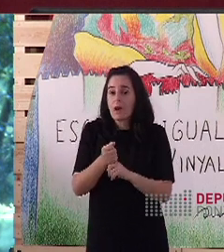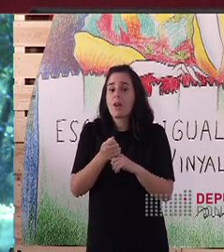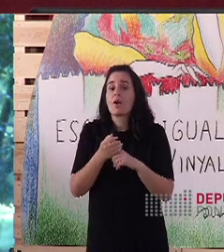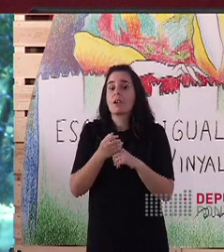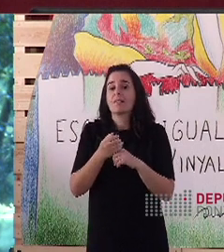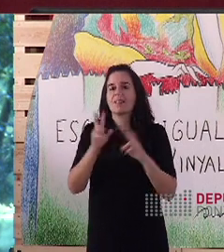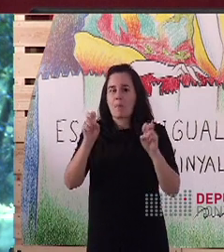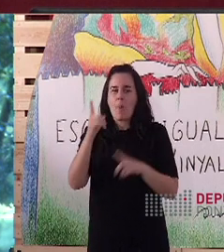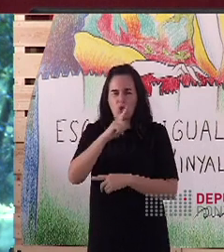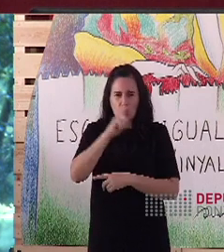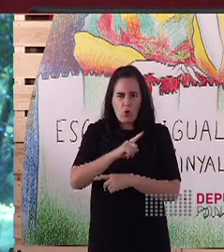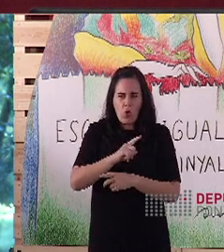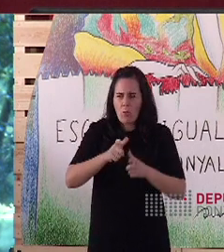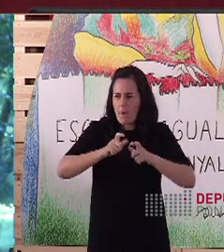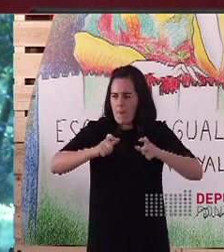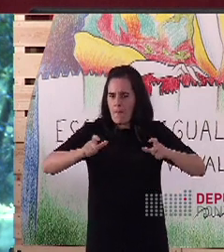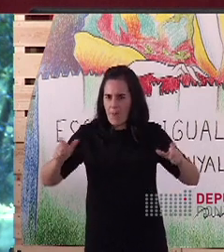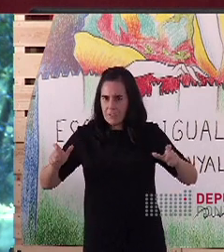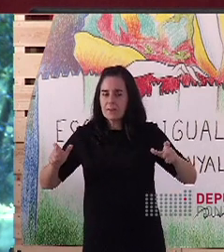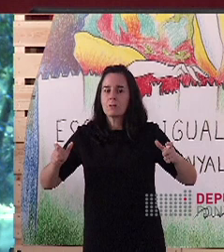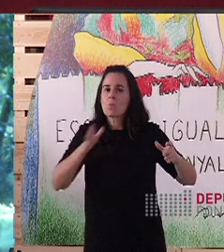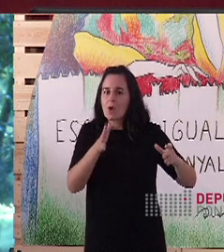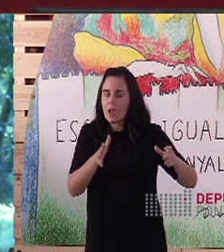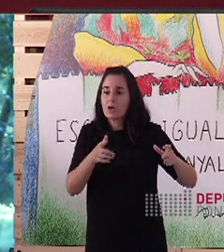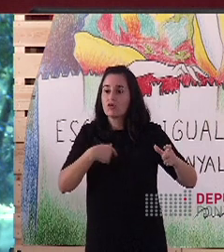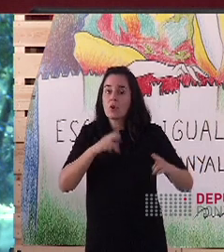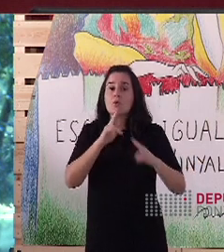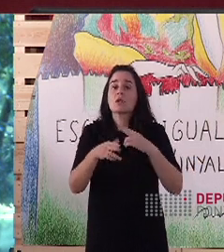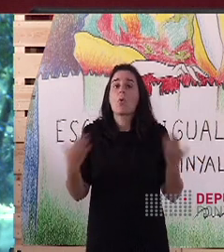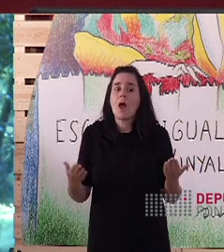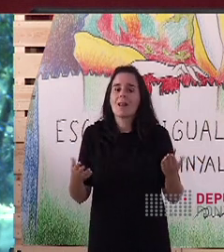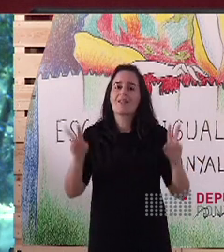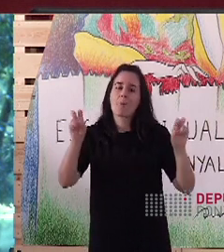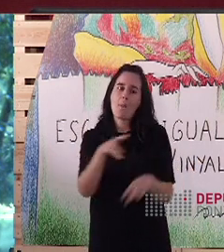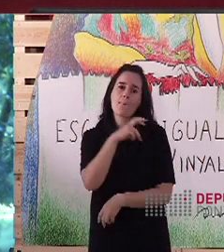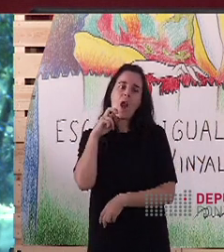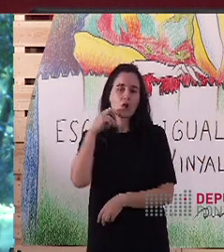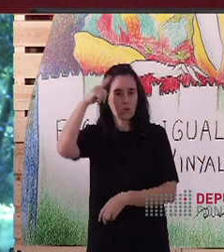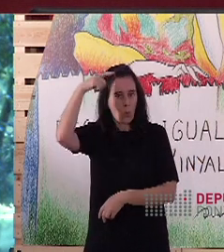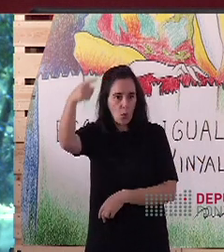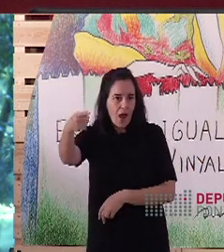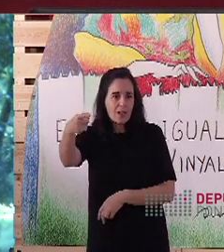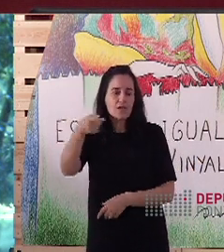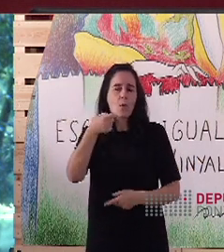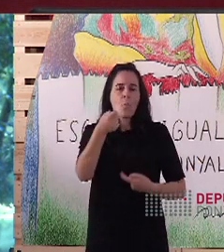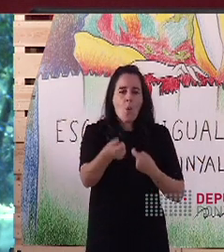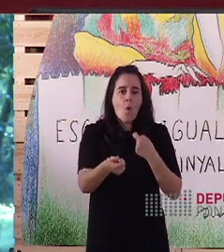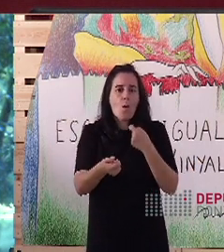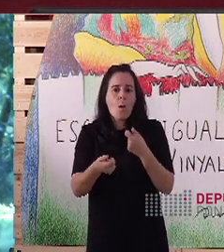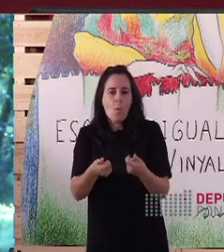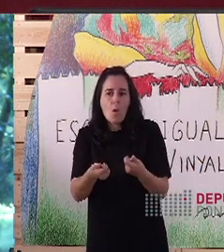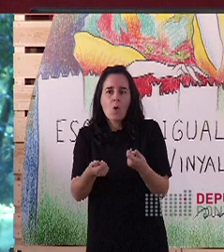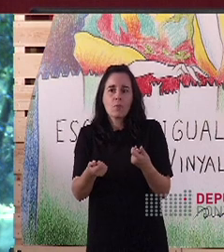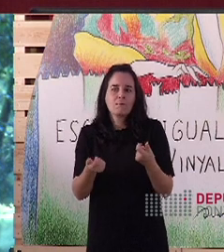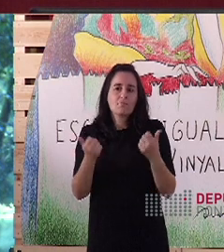la prostitución tiene que ver con estos valores culturales que se han introducido y han encontrado un